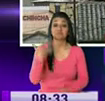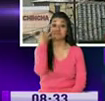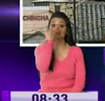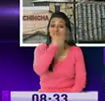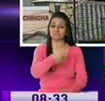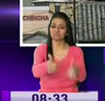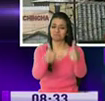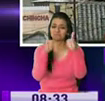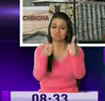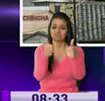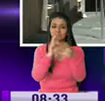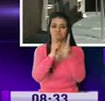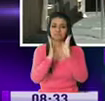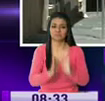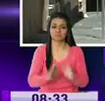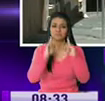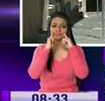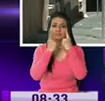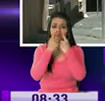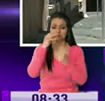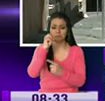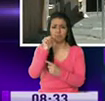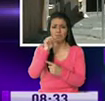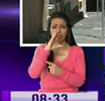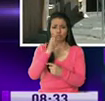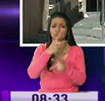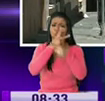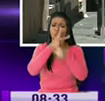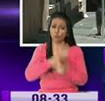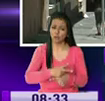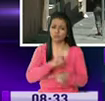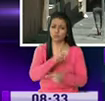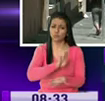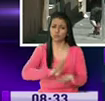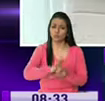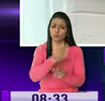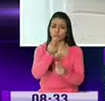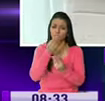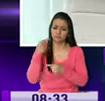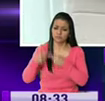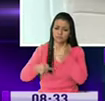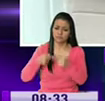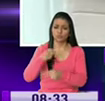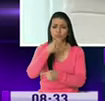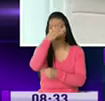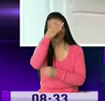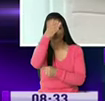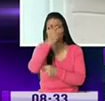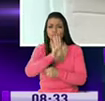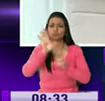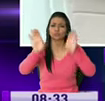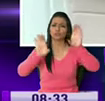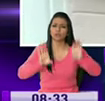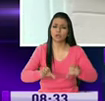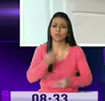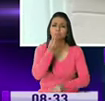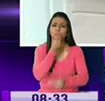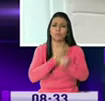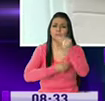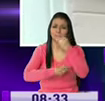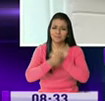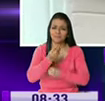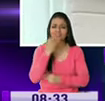enhorabuena, vecinos de San Marcos, sigan cuidando ese barrio, nos han contado sus tradiciones, su cultura, sus museos y la gastronomía, que